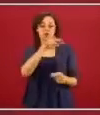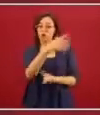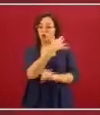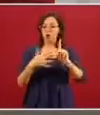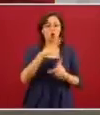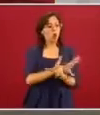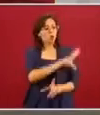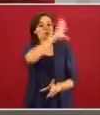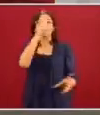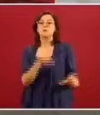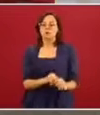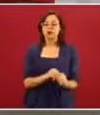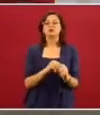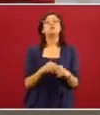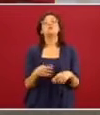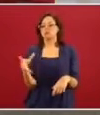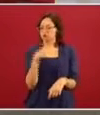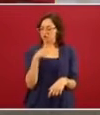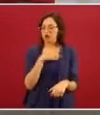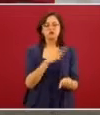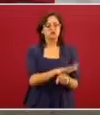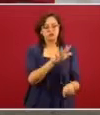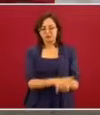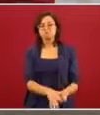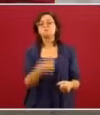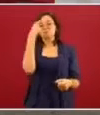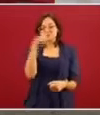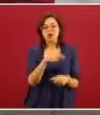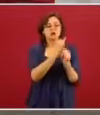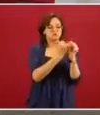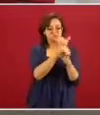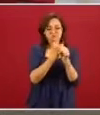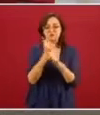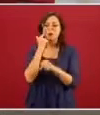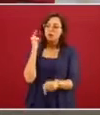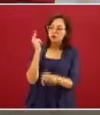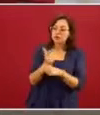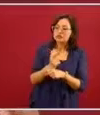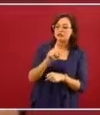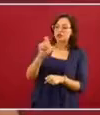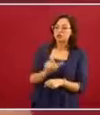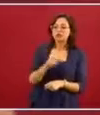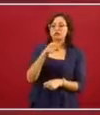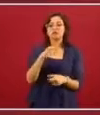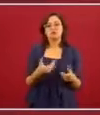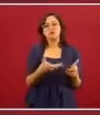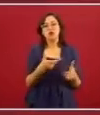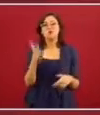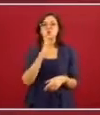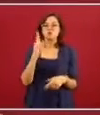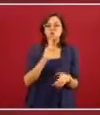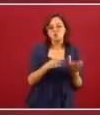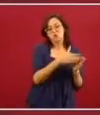capacidad técnica y de los recursos humanos especializados para hacer el diagnóstico. La prueba tarda en